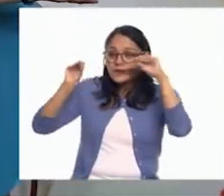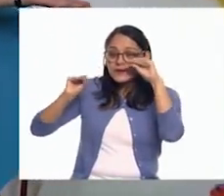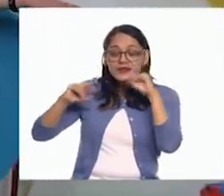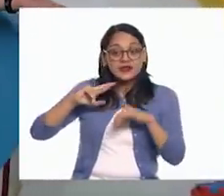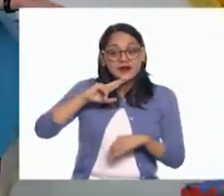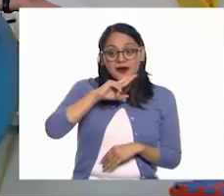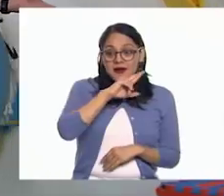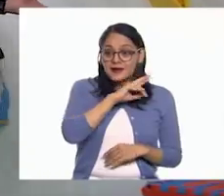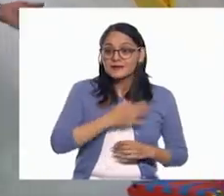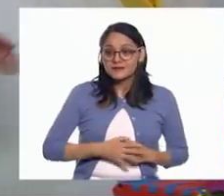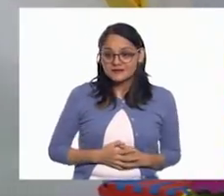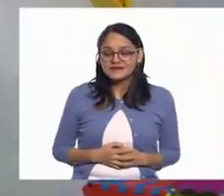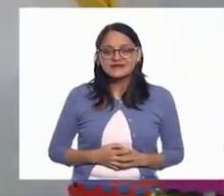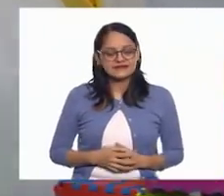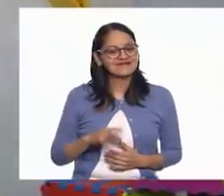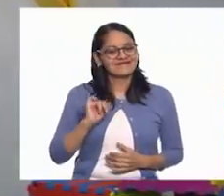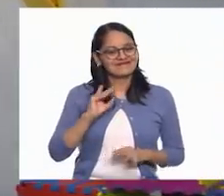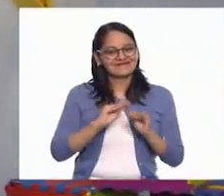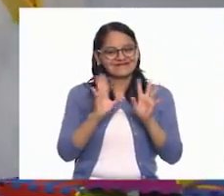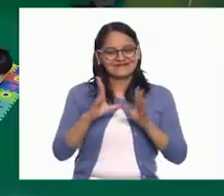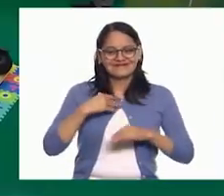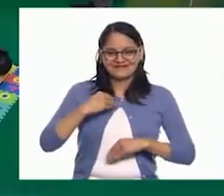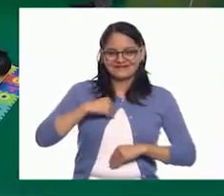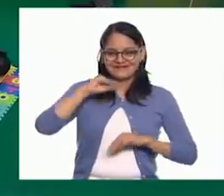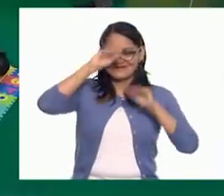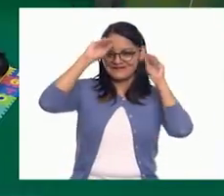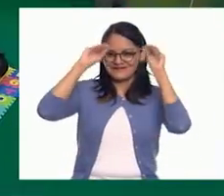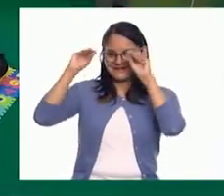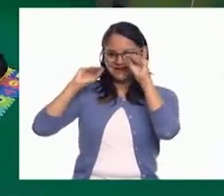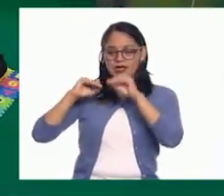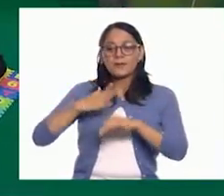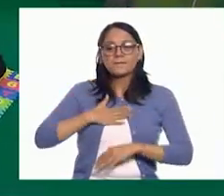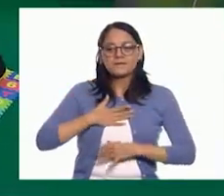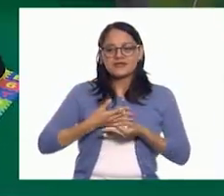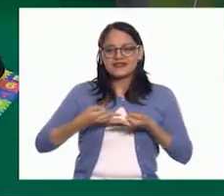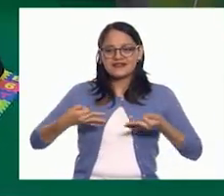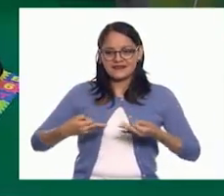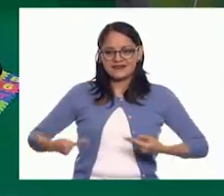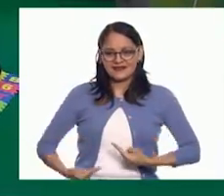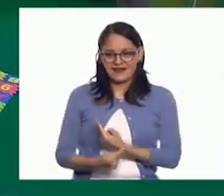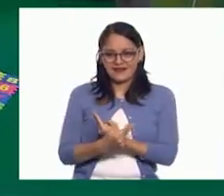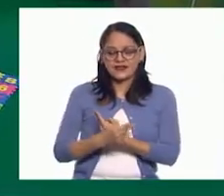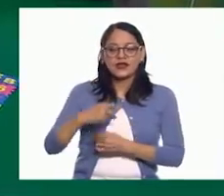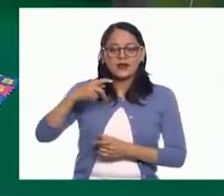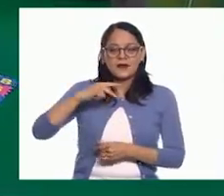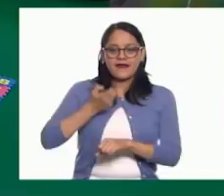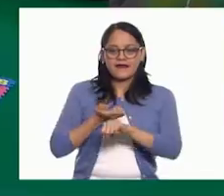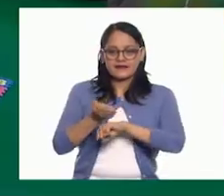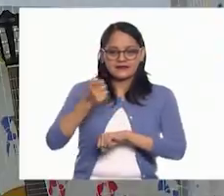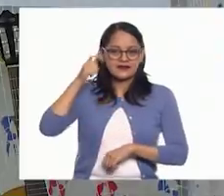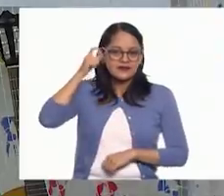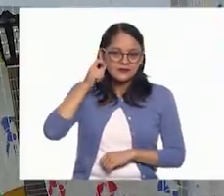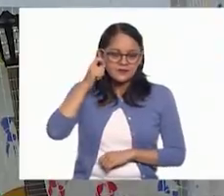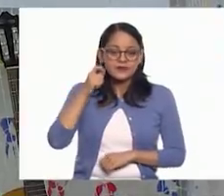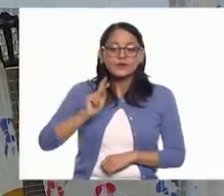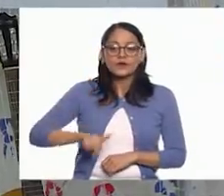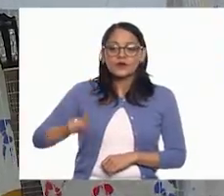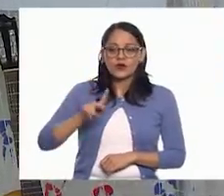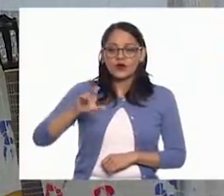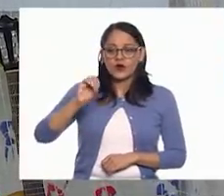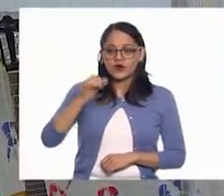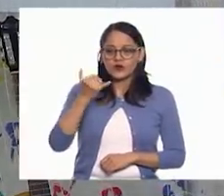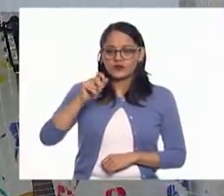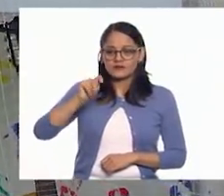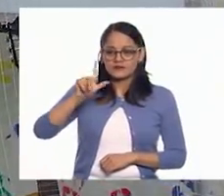rápido? ¡Claro! Es el adorno típico de mi tierra, Guerrero. El pueblo de Coyuca de Benítez. ¿Les